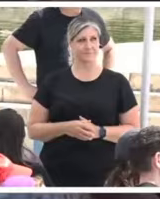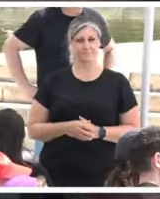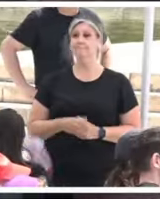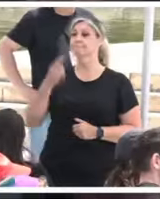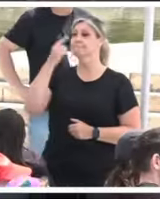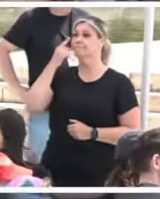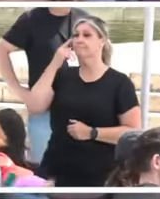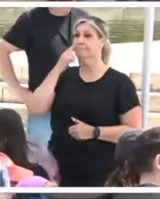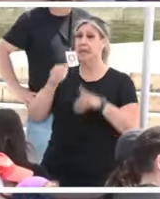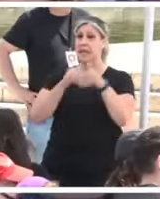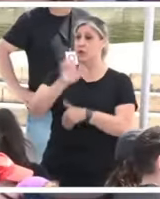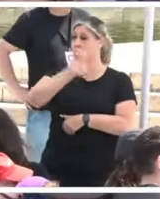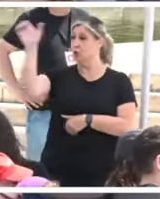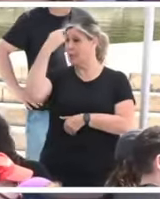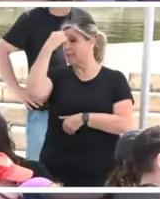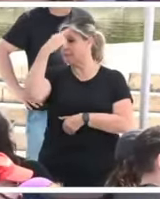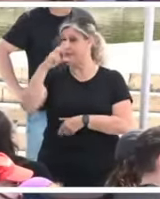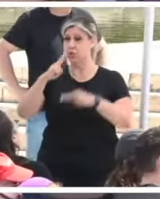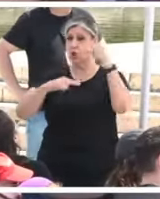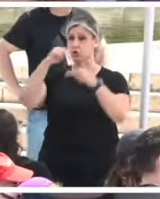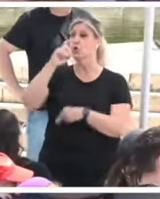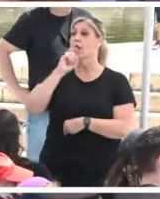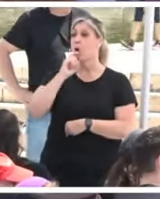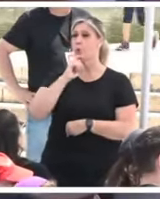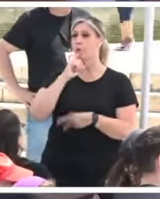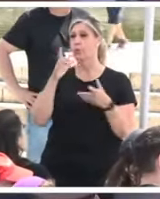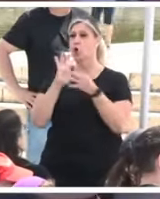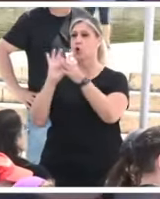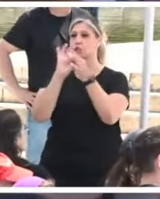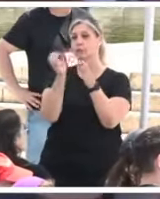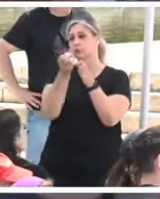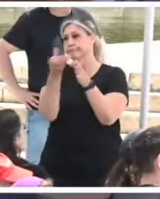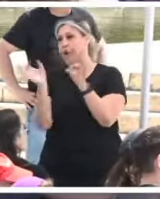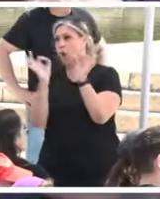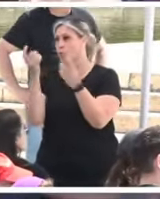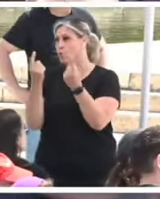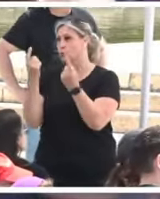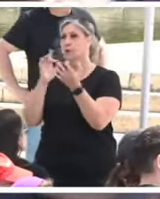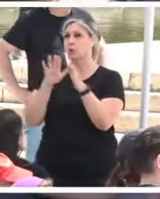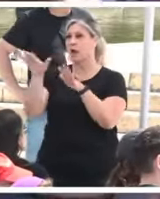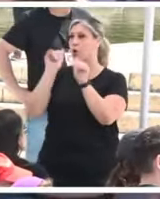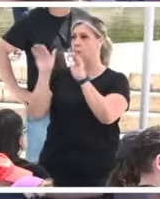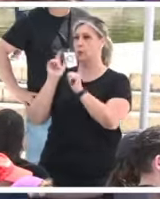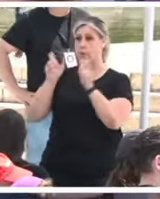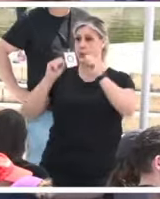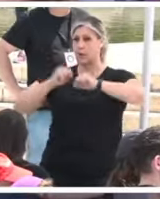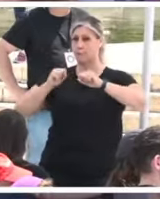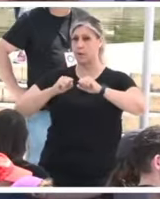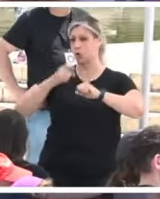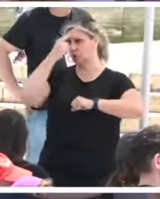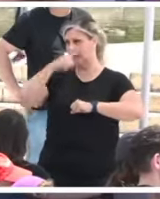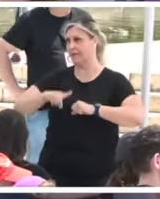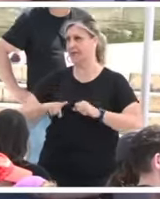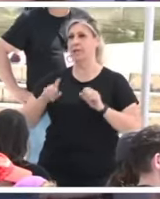Mirad, las elecciones europeas sabéis que se construyeron sobre ciertos consensos en los que era la convocatoria, los mayores lo sabéis, las mayores lo